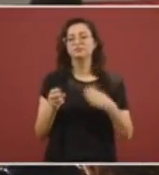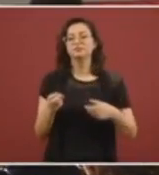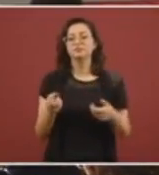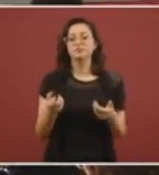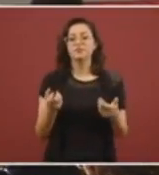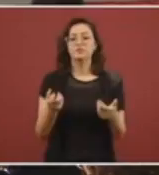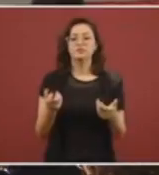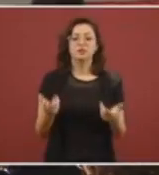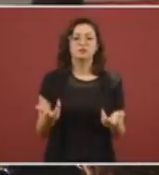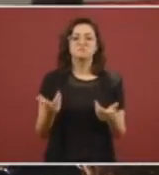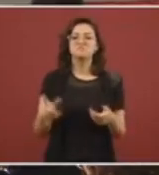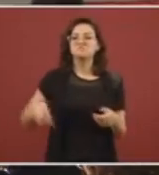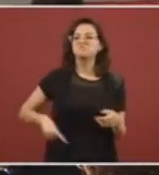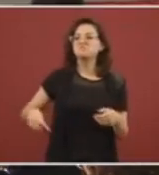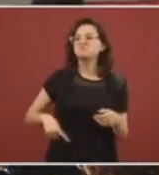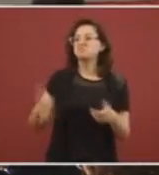del erario,